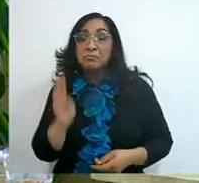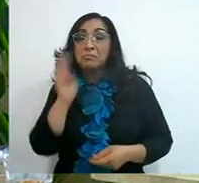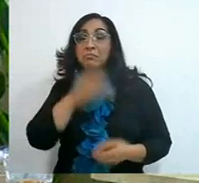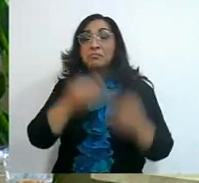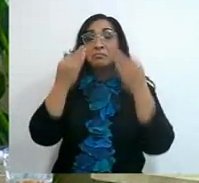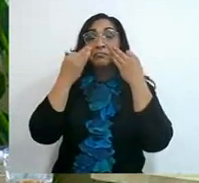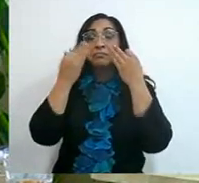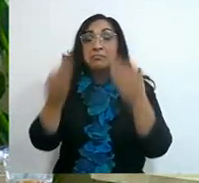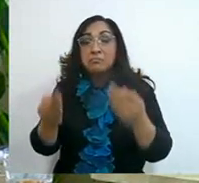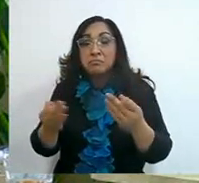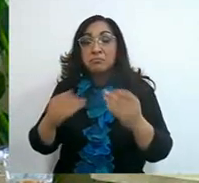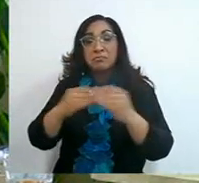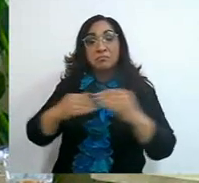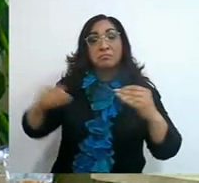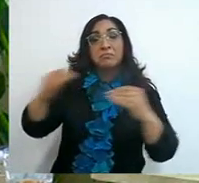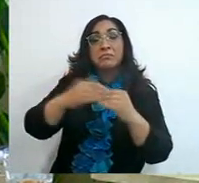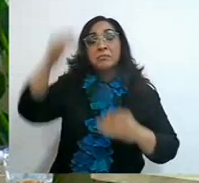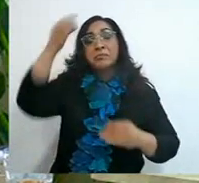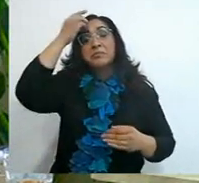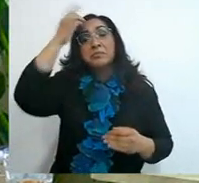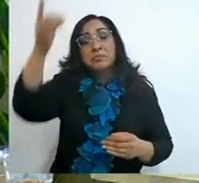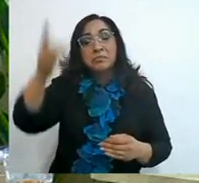Delante de Dios,